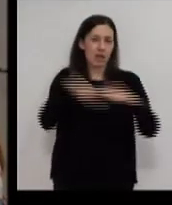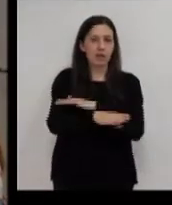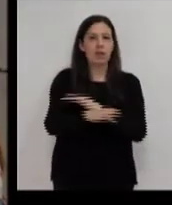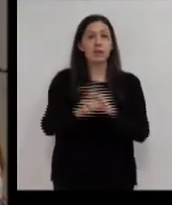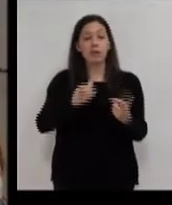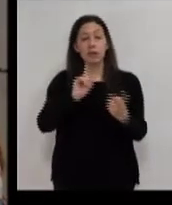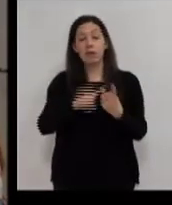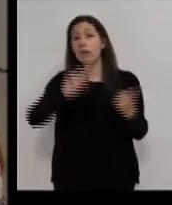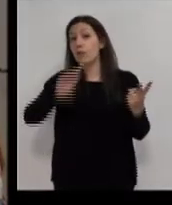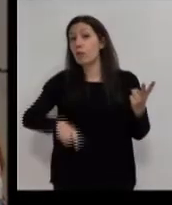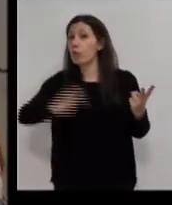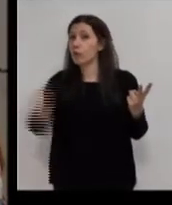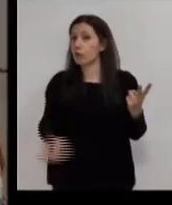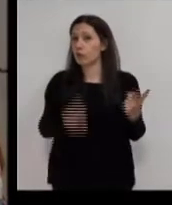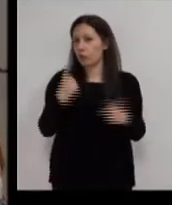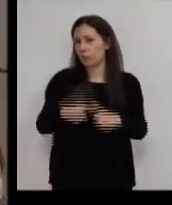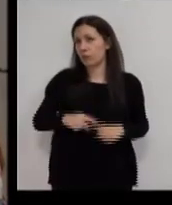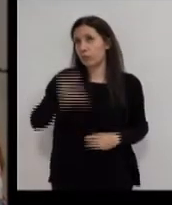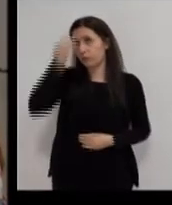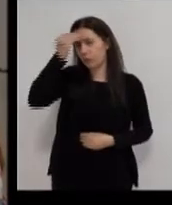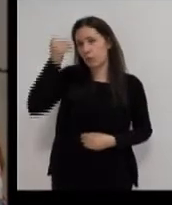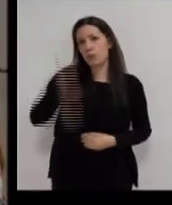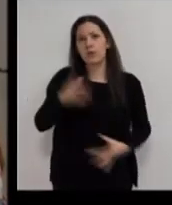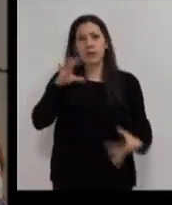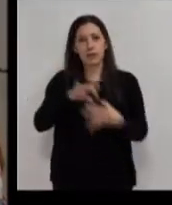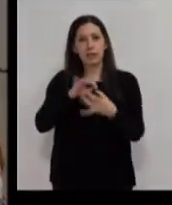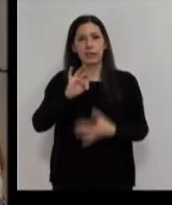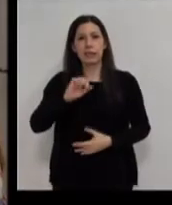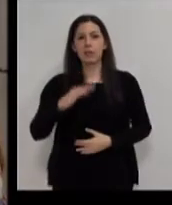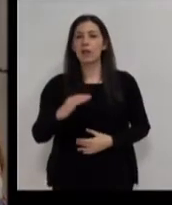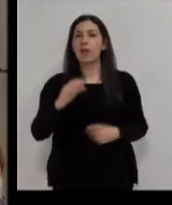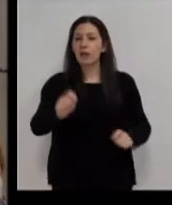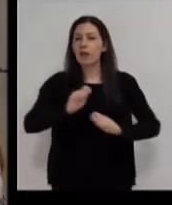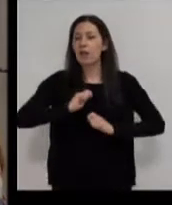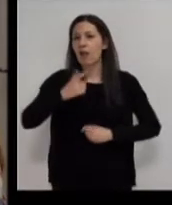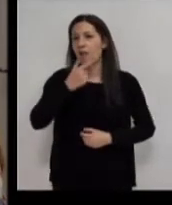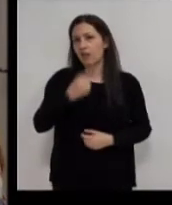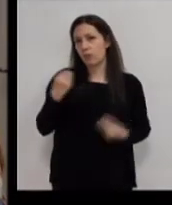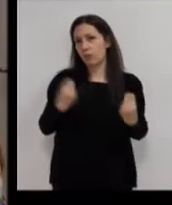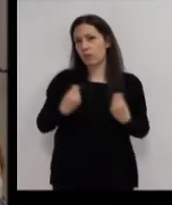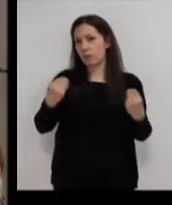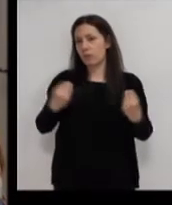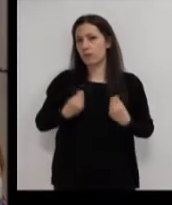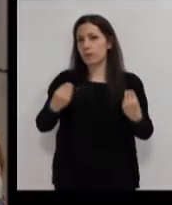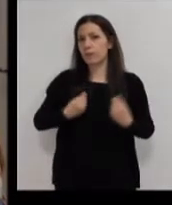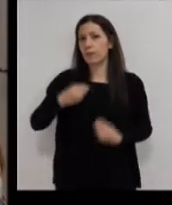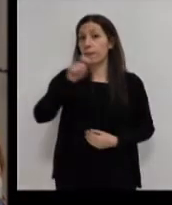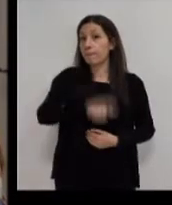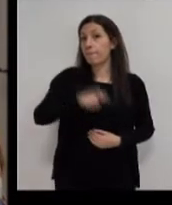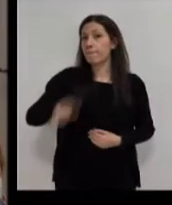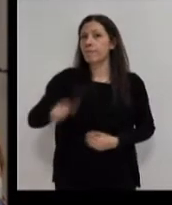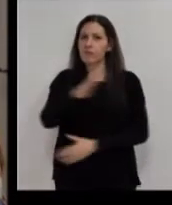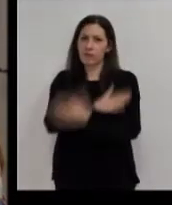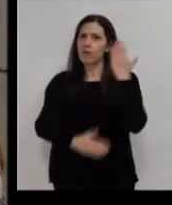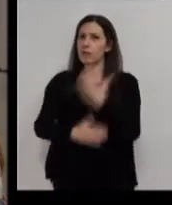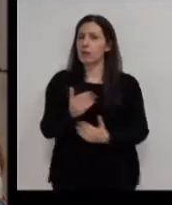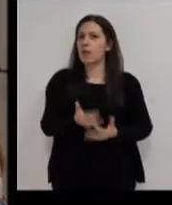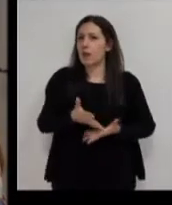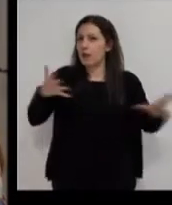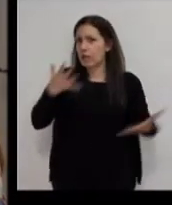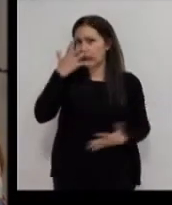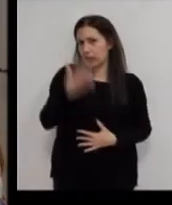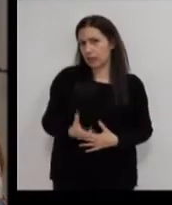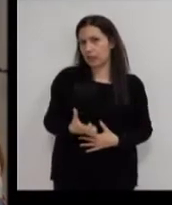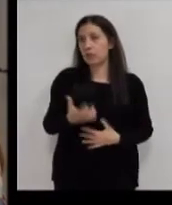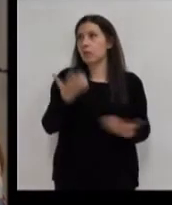ofrecen una gran oportunidad a la accesibilidad. Pero además otra cosa que me parece fundamental de las TIC es que facilitan la vida